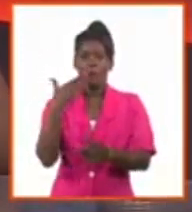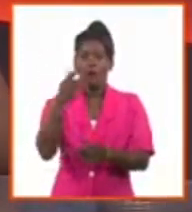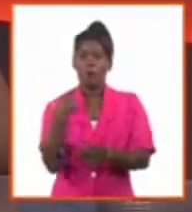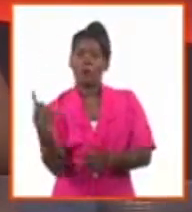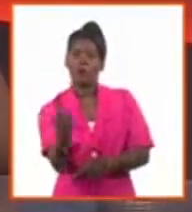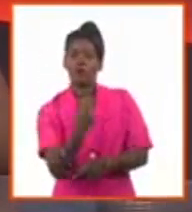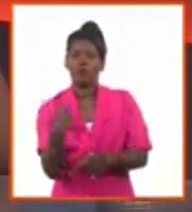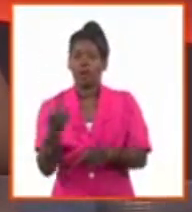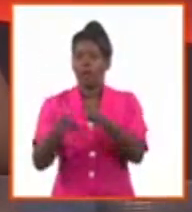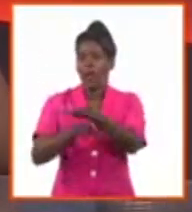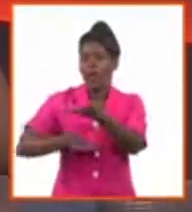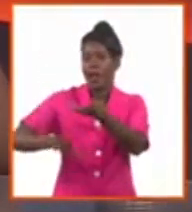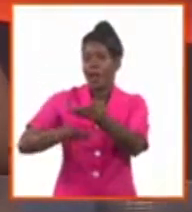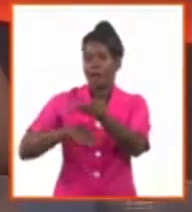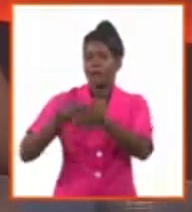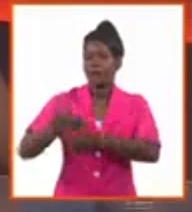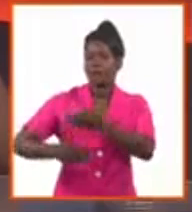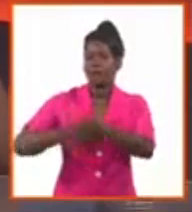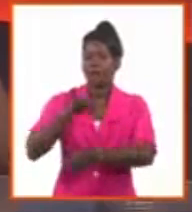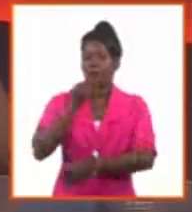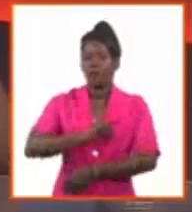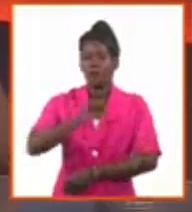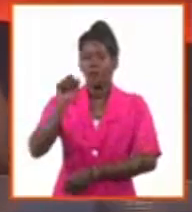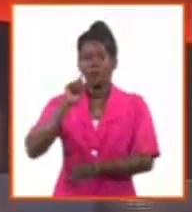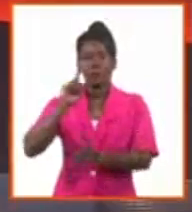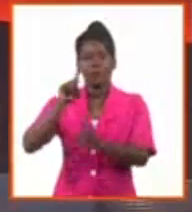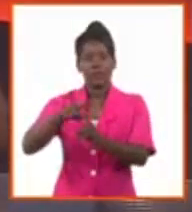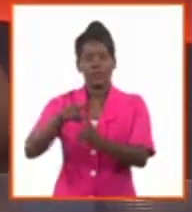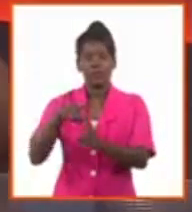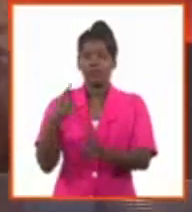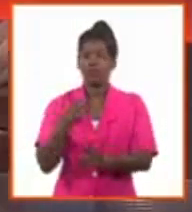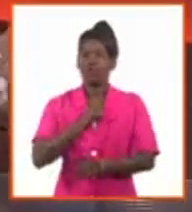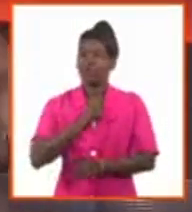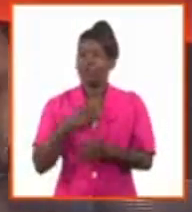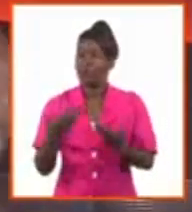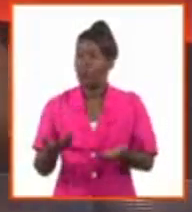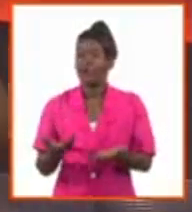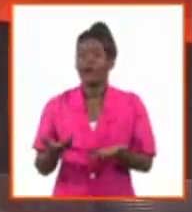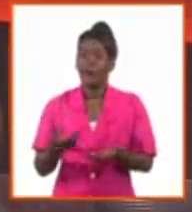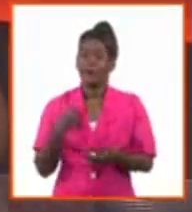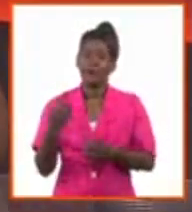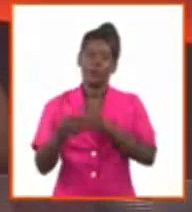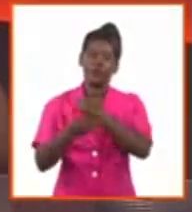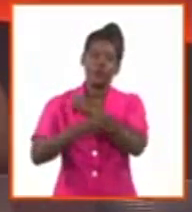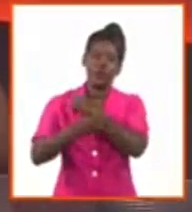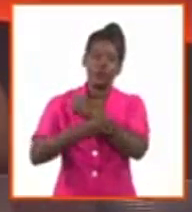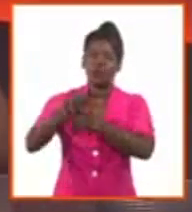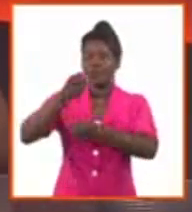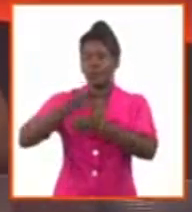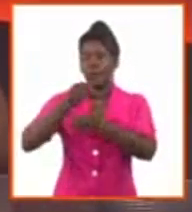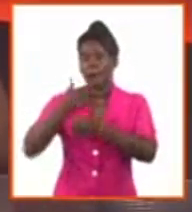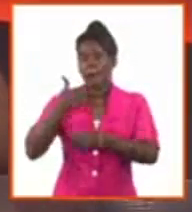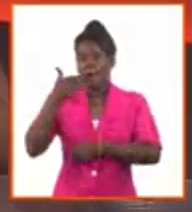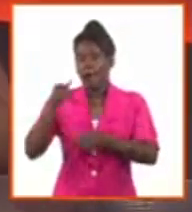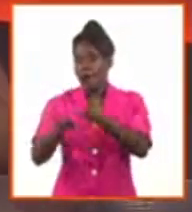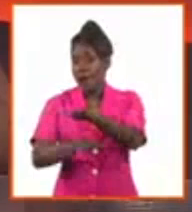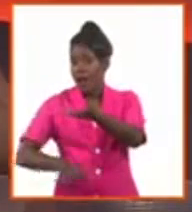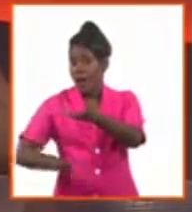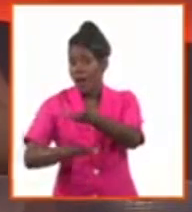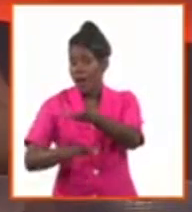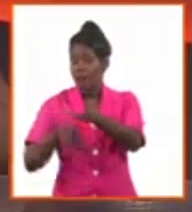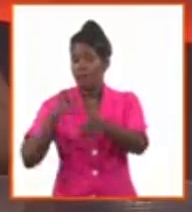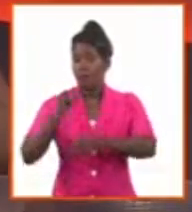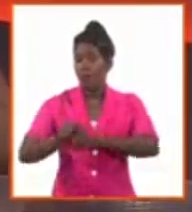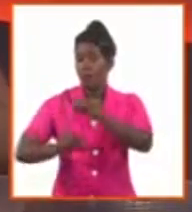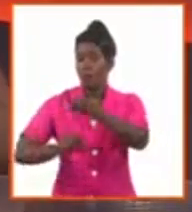de nuestra Federación Estudiantil. ¿Qué queremos? Que esta sea aún más base en el sentido de que